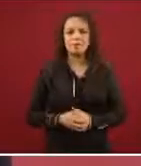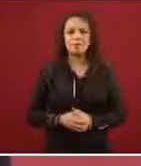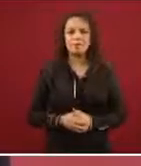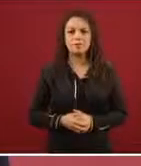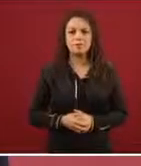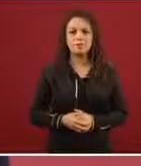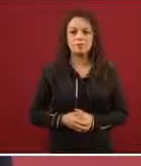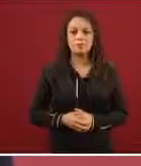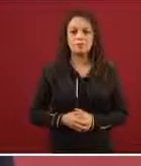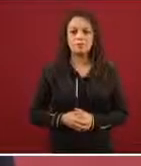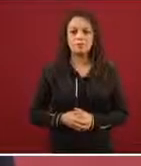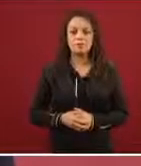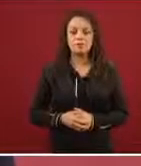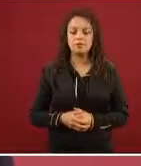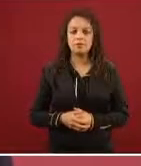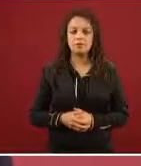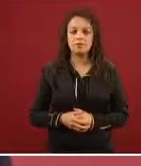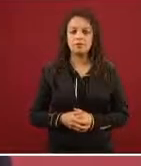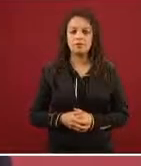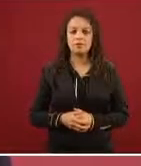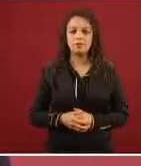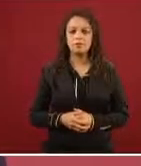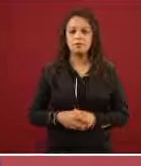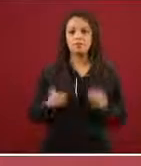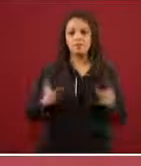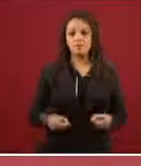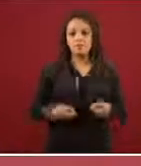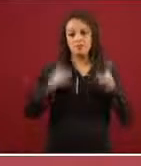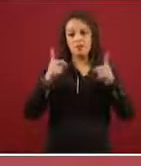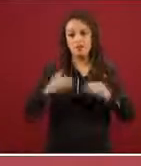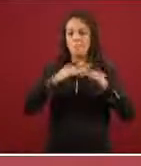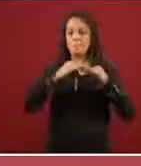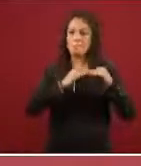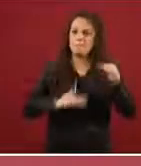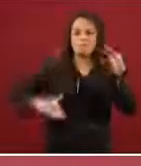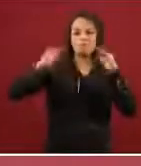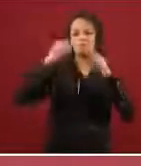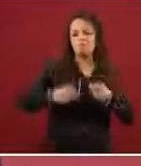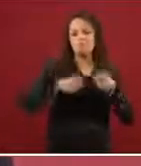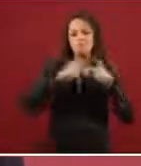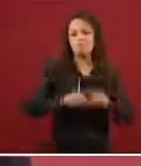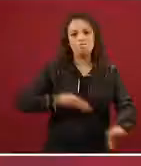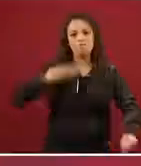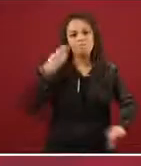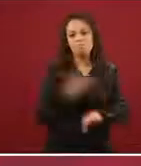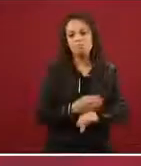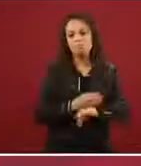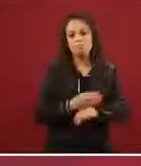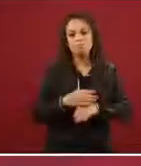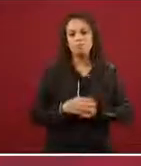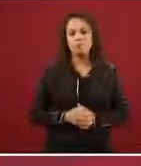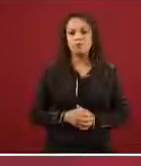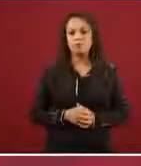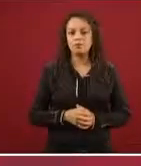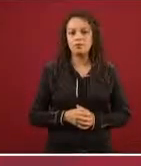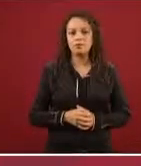que se aplique la máxima de los liberales: al margen de la ley nada, por encima de la ley nadie.